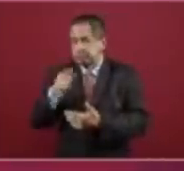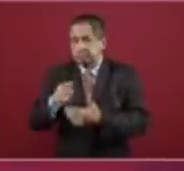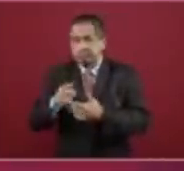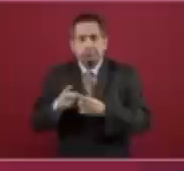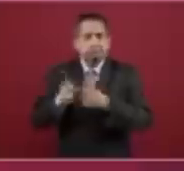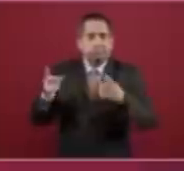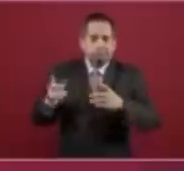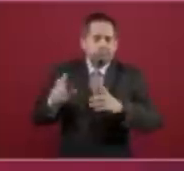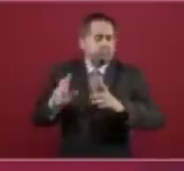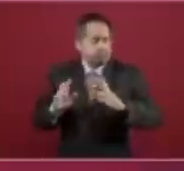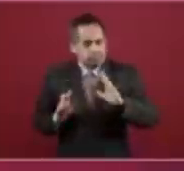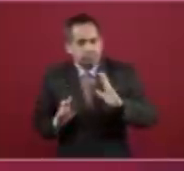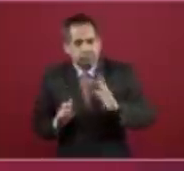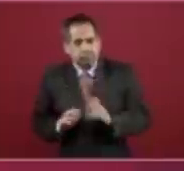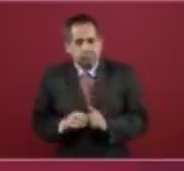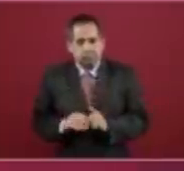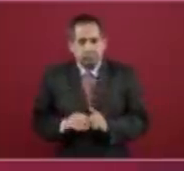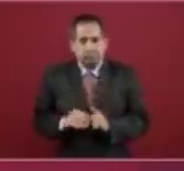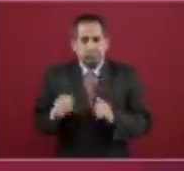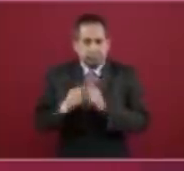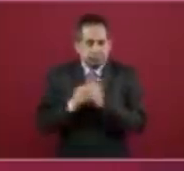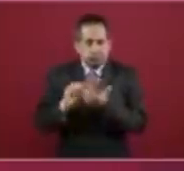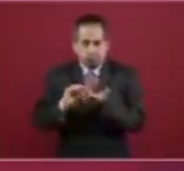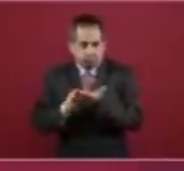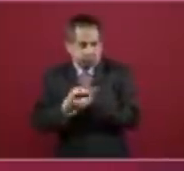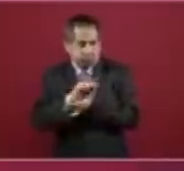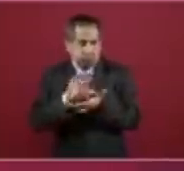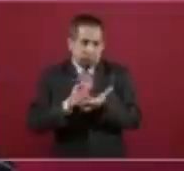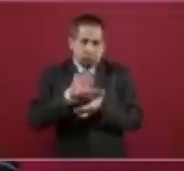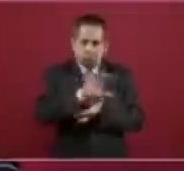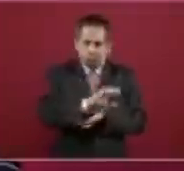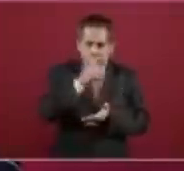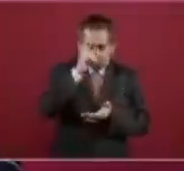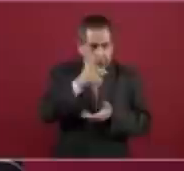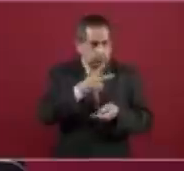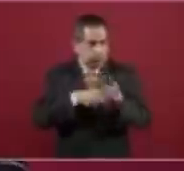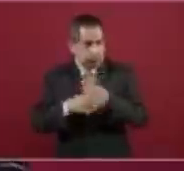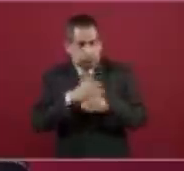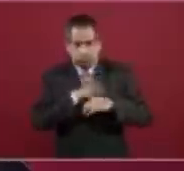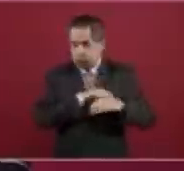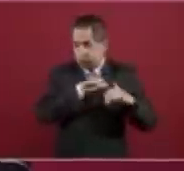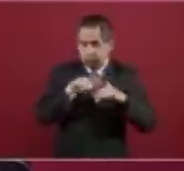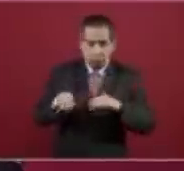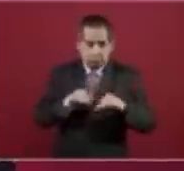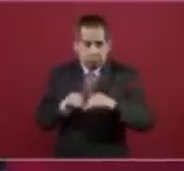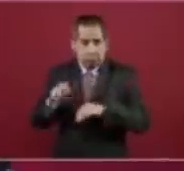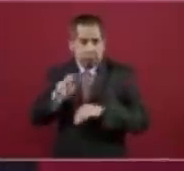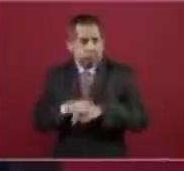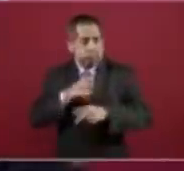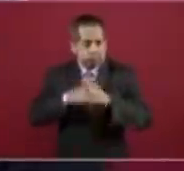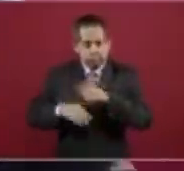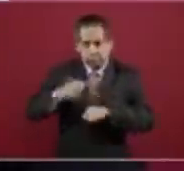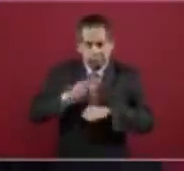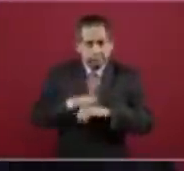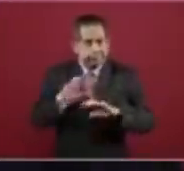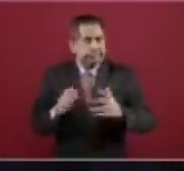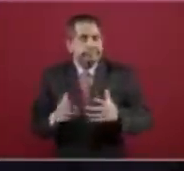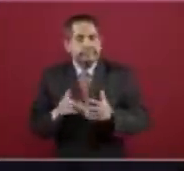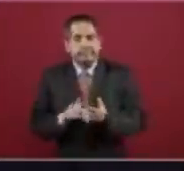desarrollo con inversión para crear empleos y para enfrentar de esa manera